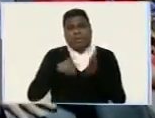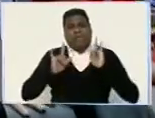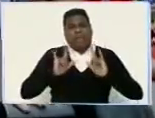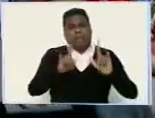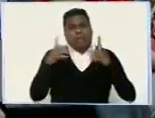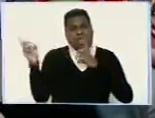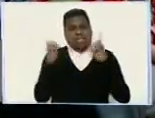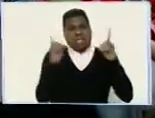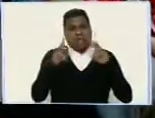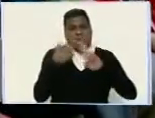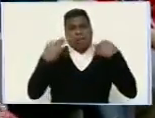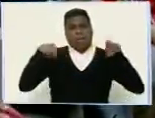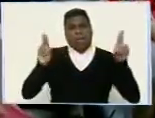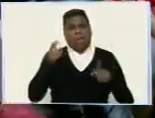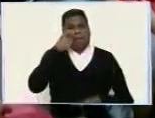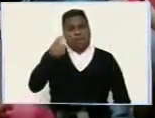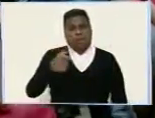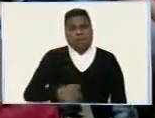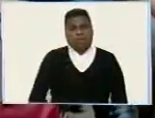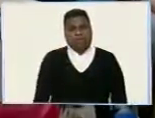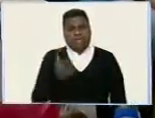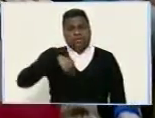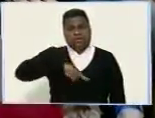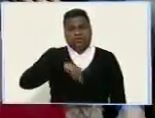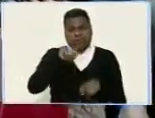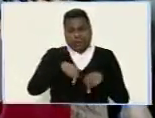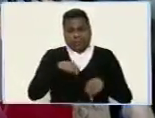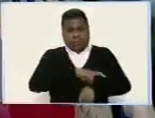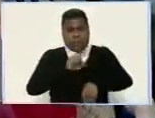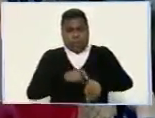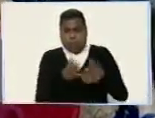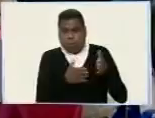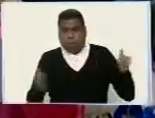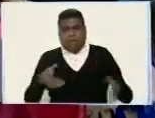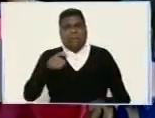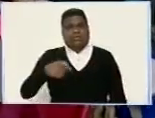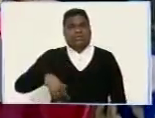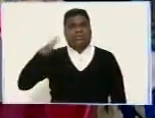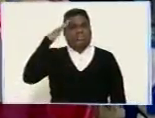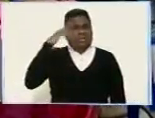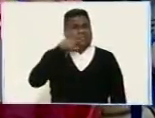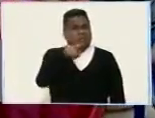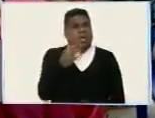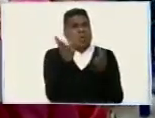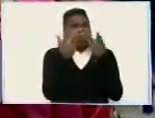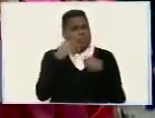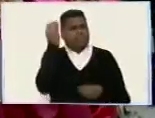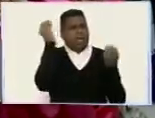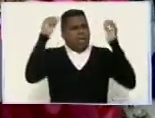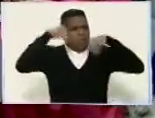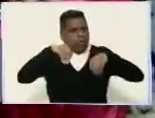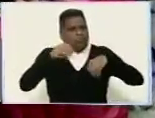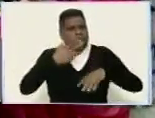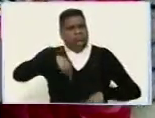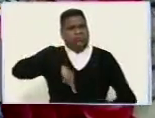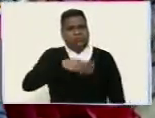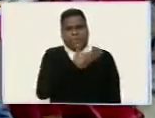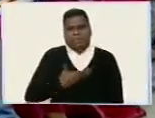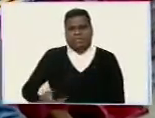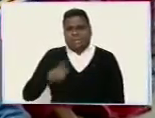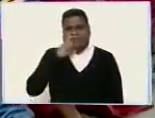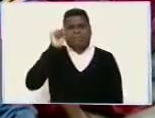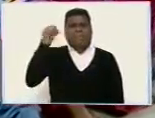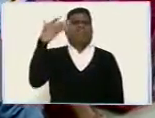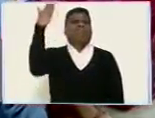el diálogo y la paz al pueblo. Y desde nuestros espacios, cuente usted, presidente Nicolás Maduro, cuente usted,